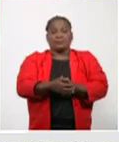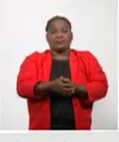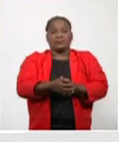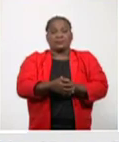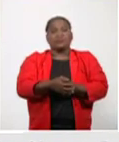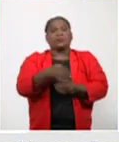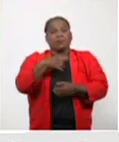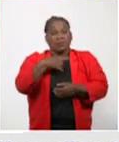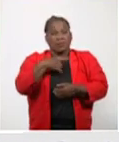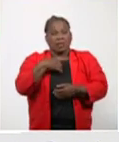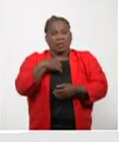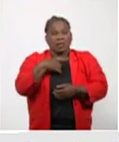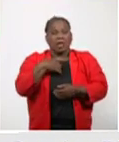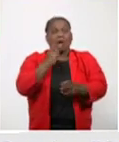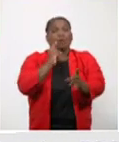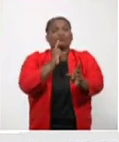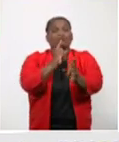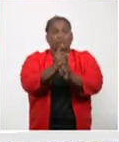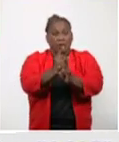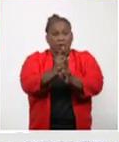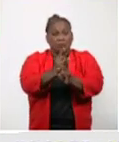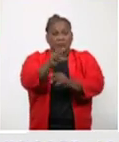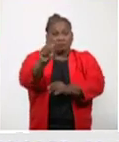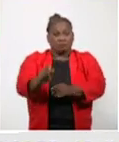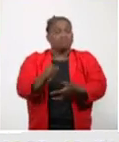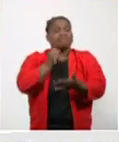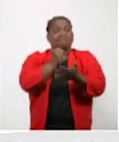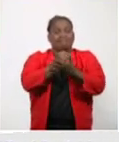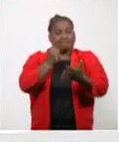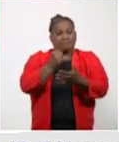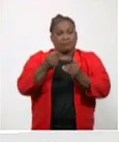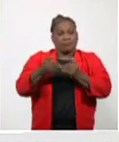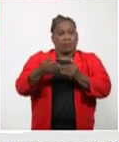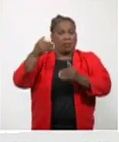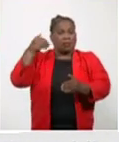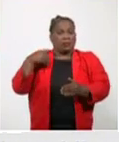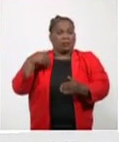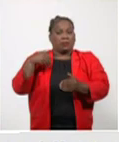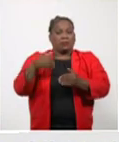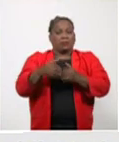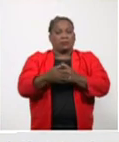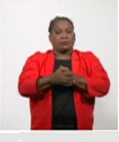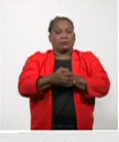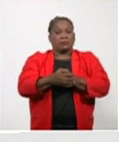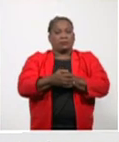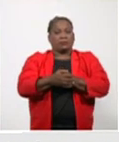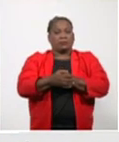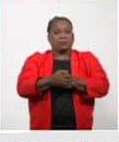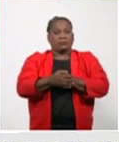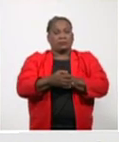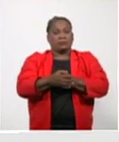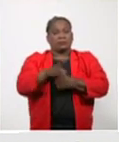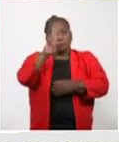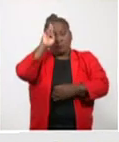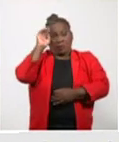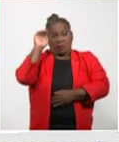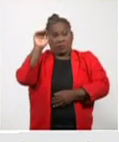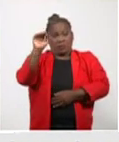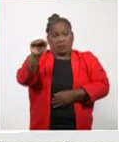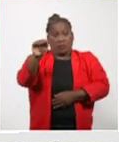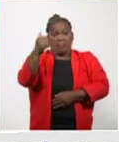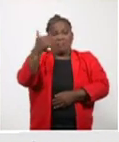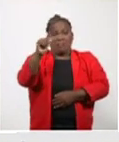Antecedentes de contacto de un caso confirmado previamente, que estuvo ingresada durante 10